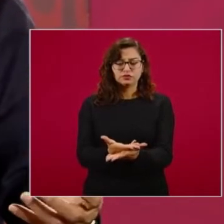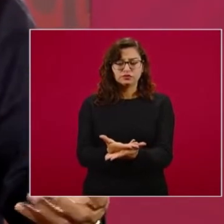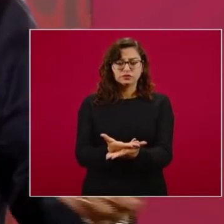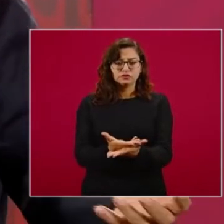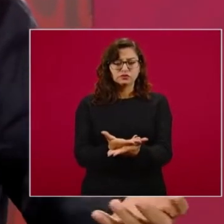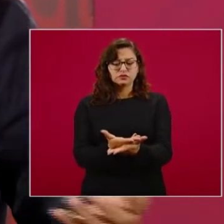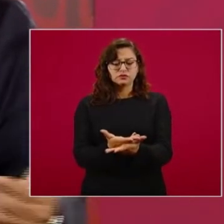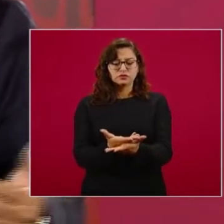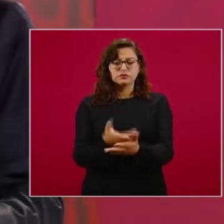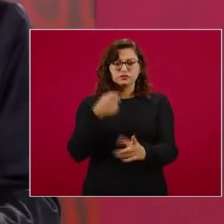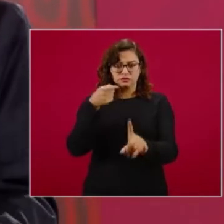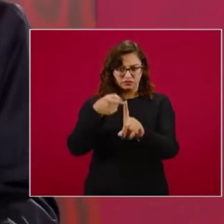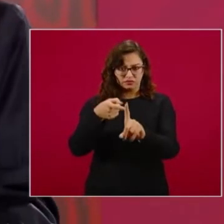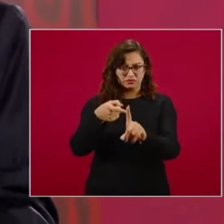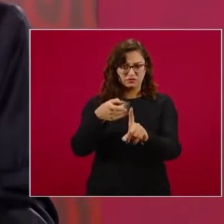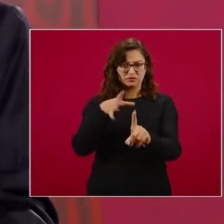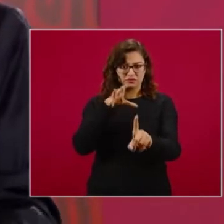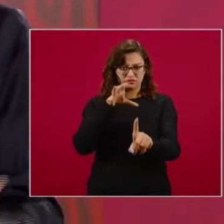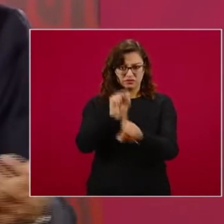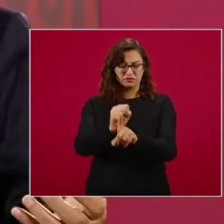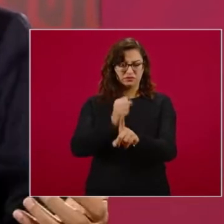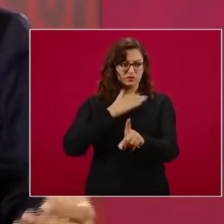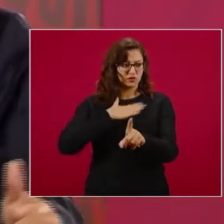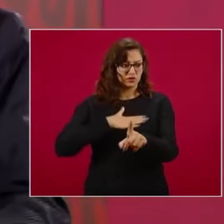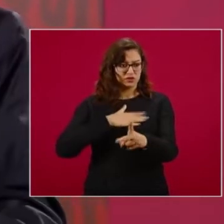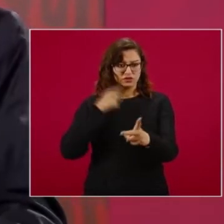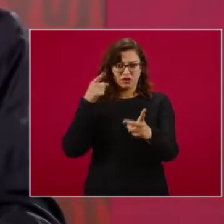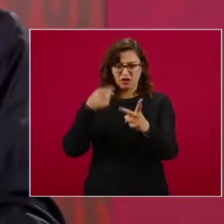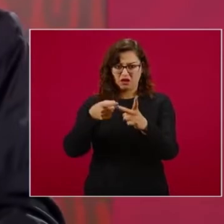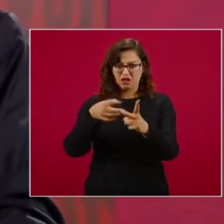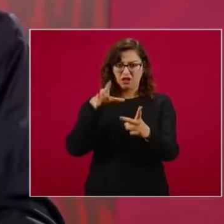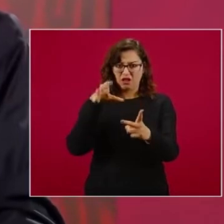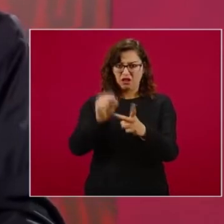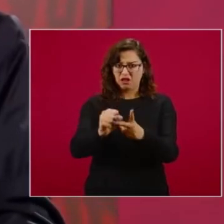que haya justicia, que haya igualdad,